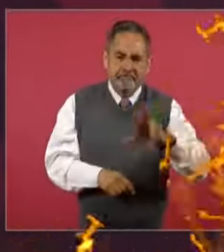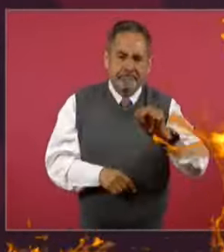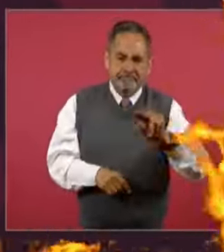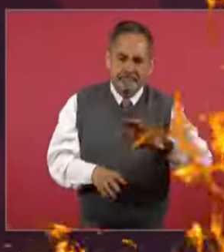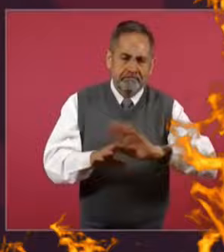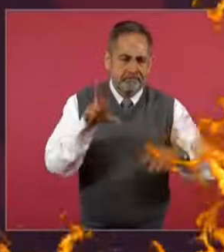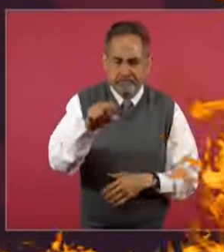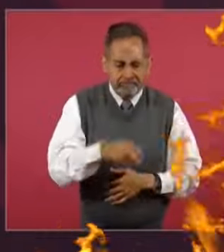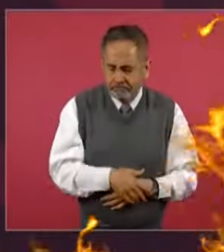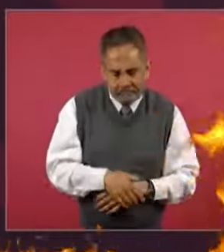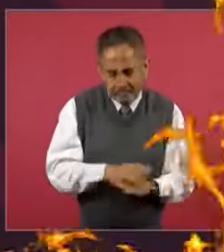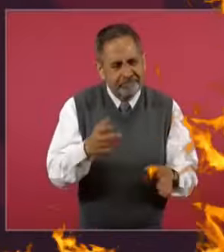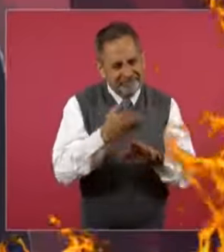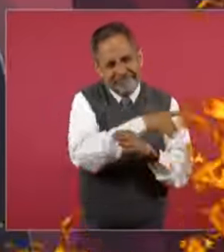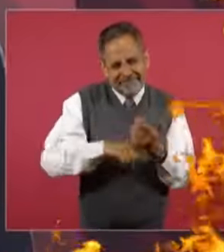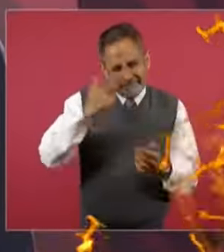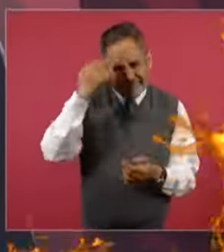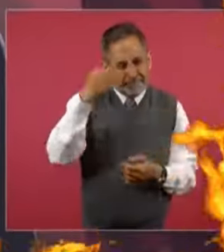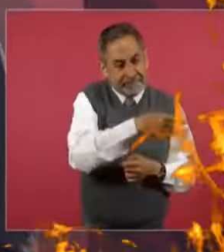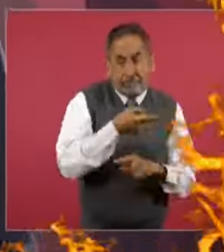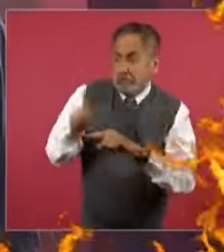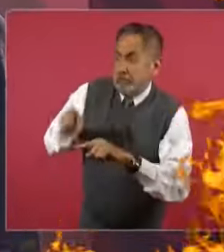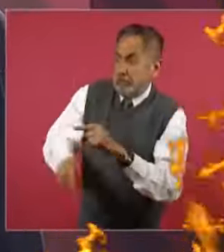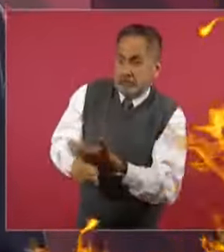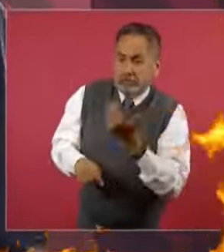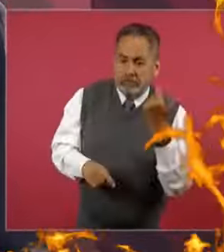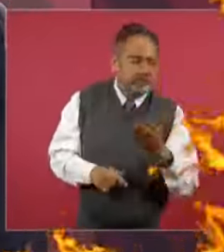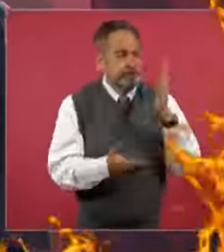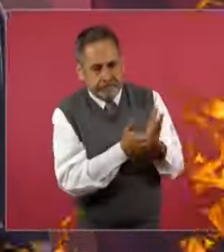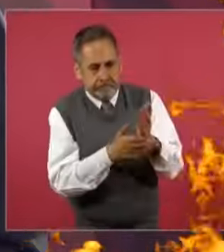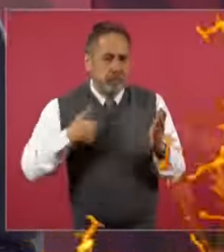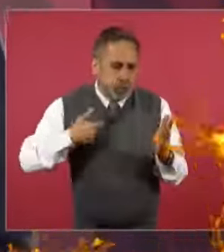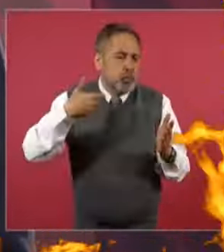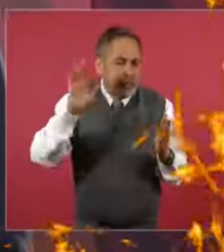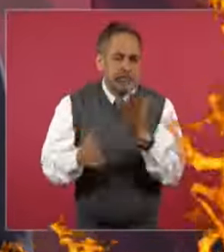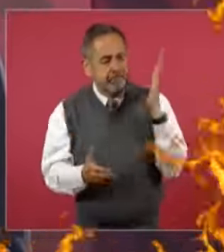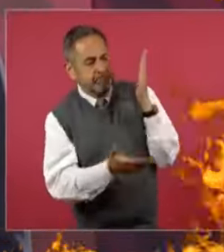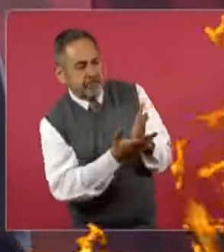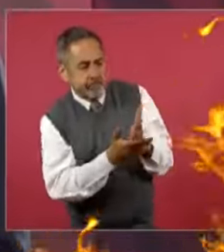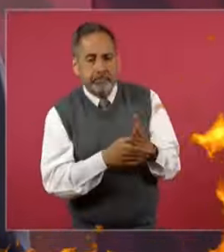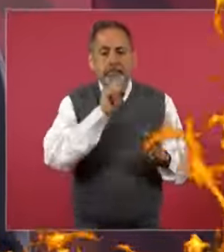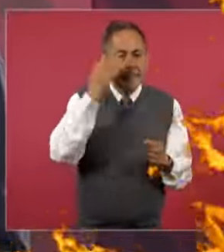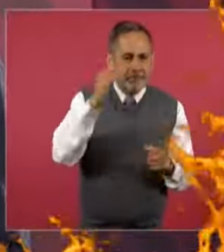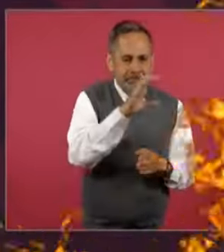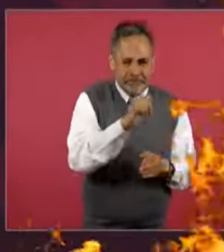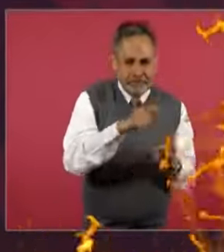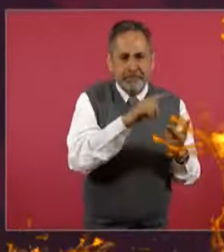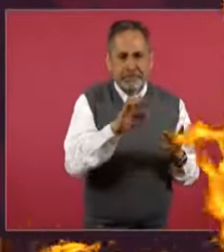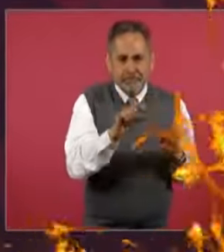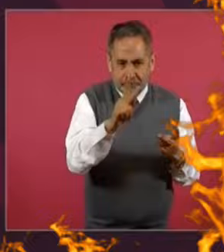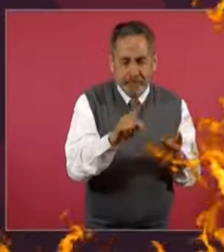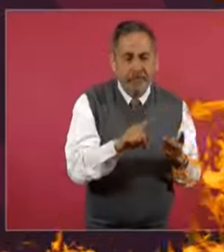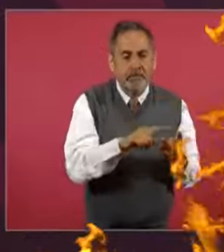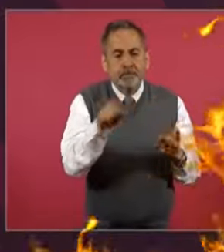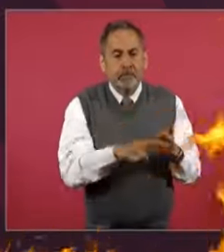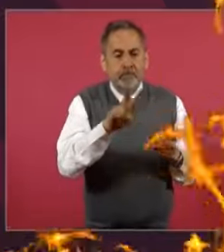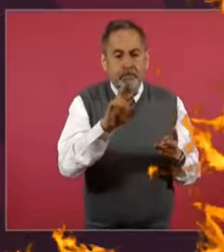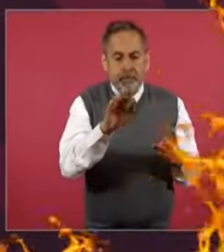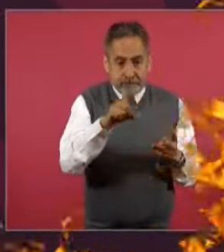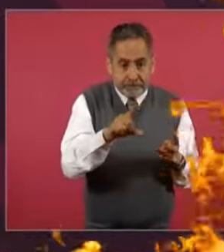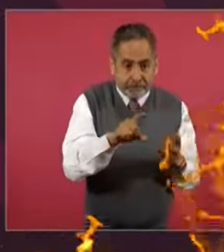hicieron a partir de entonces. Ya venían, se habían intensificado en la época de Salinas, siguieron con Zedillo, con